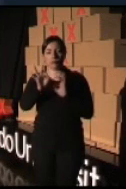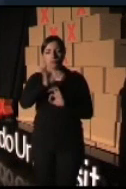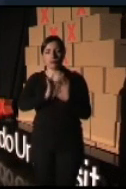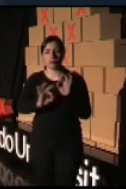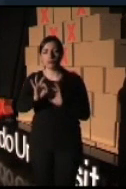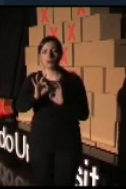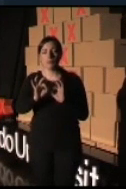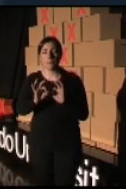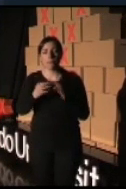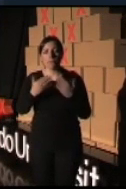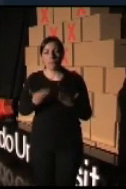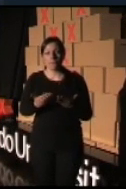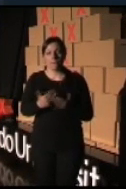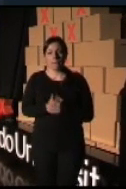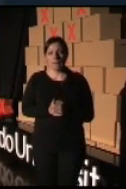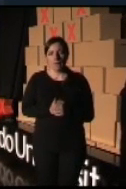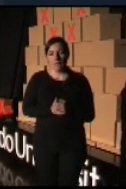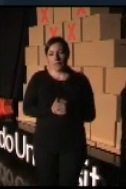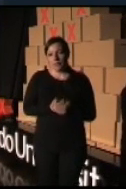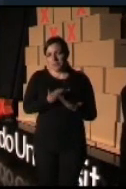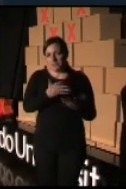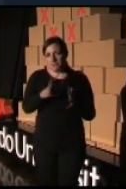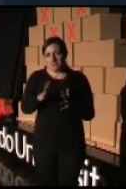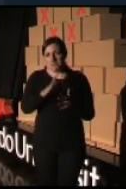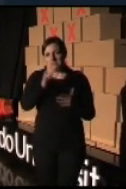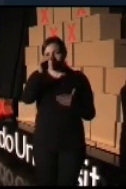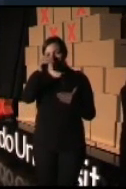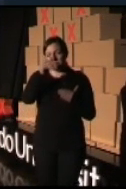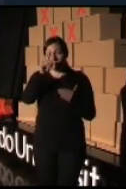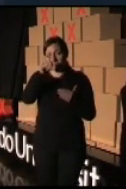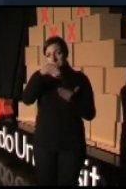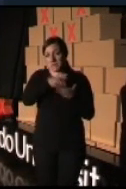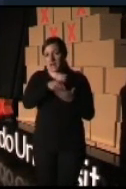lugar durante por lo menos unos 1.000 millones de años,